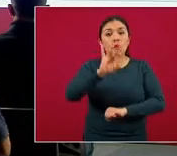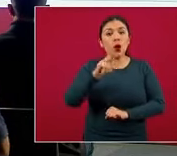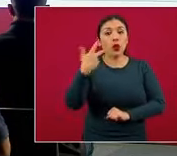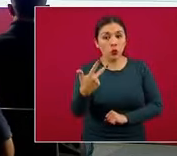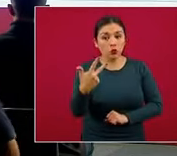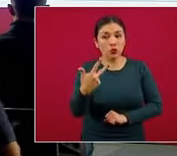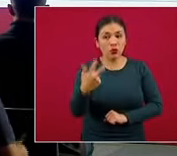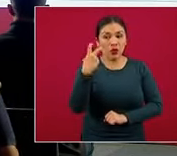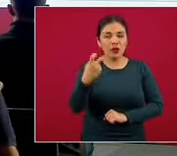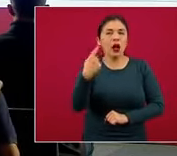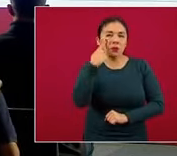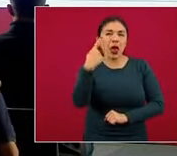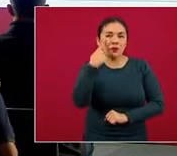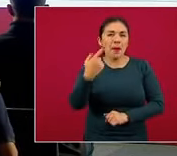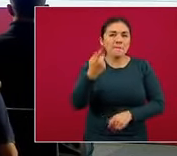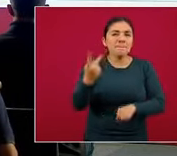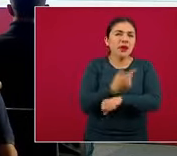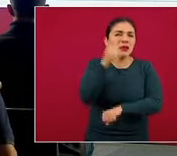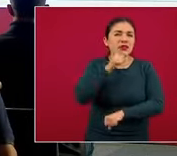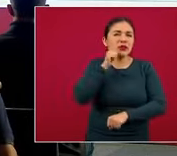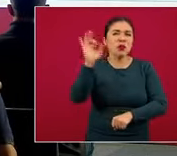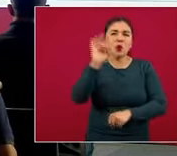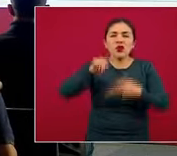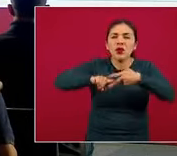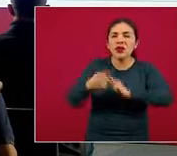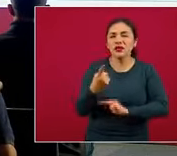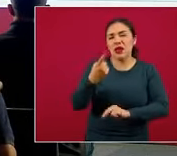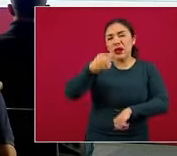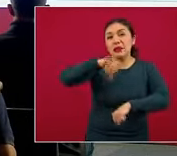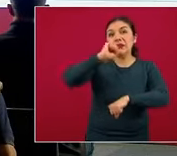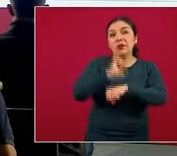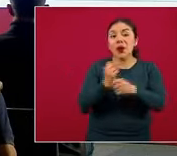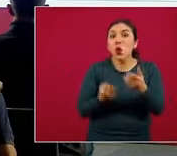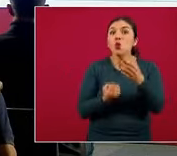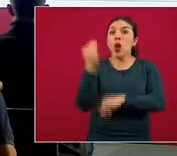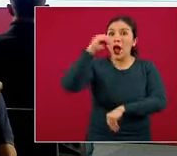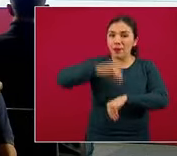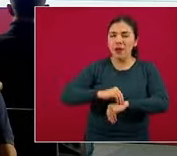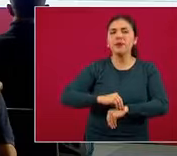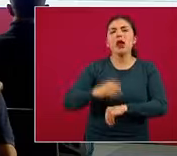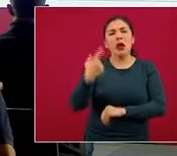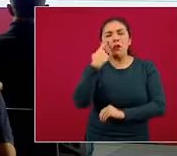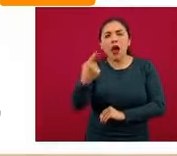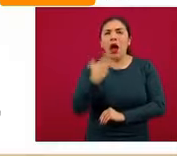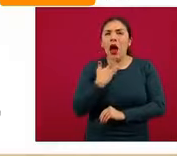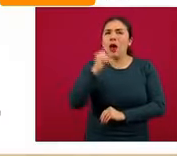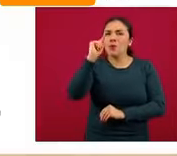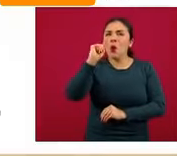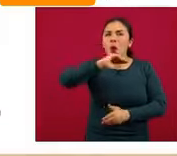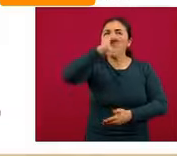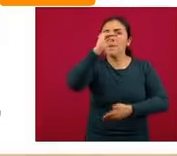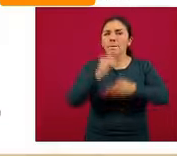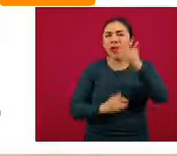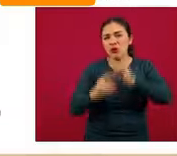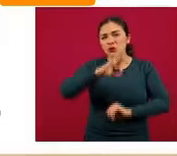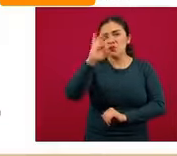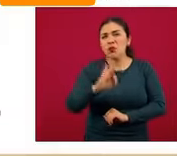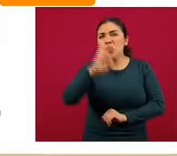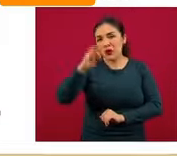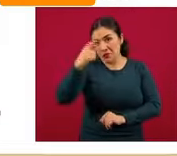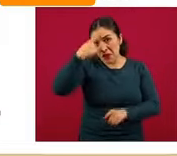48, y esto suele suceder siempre al inicio de una semana epidemiológica, bueno, tuvimos una disminución del porcentaje